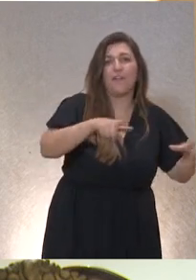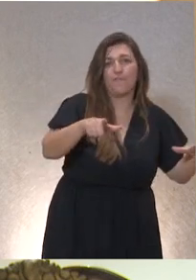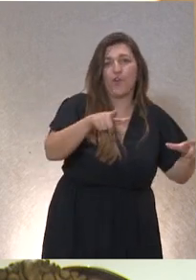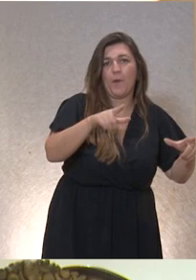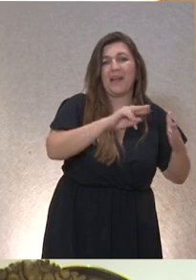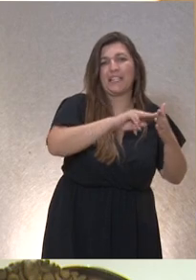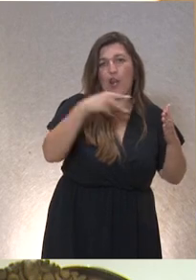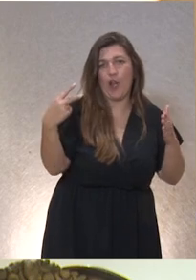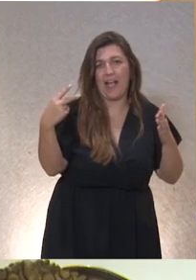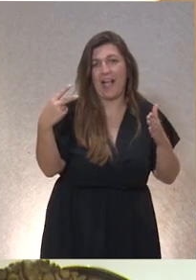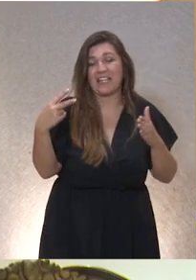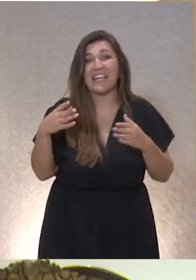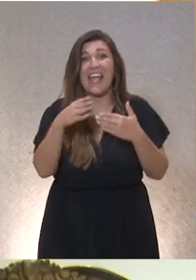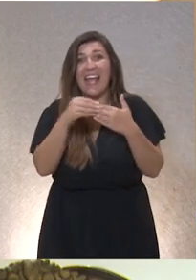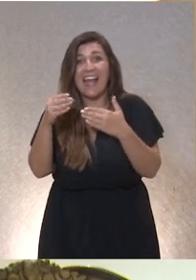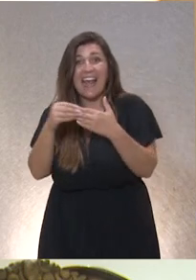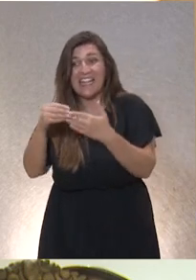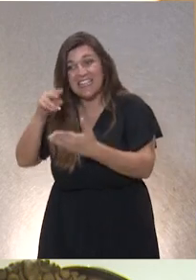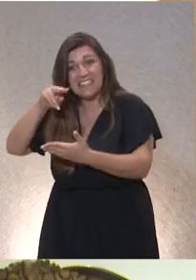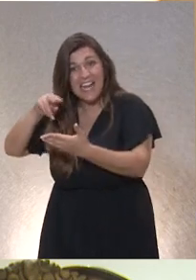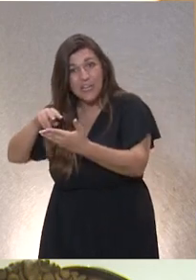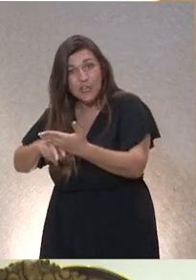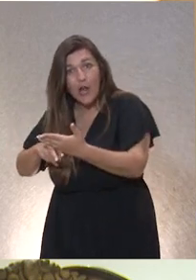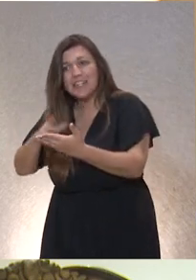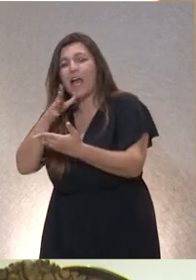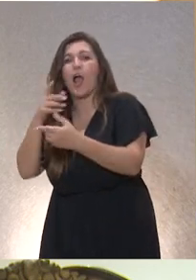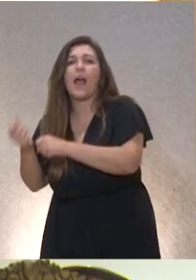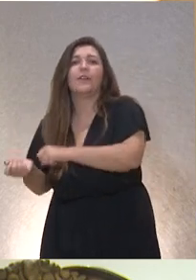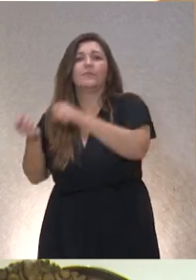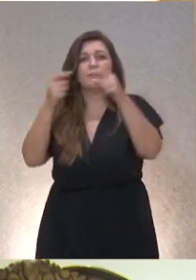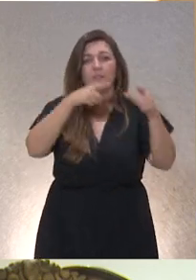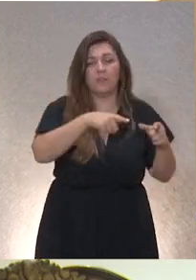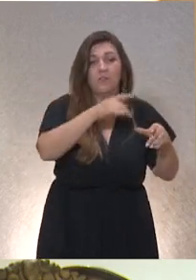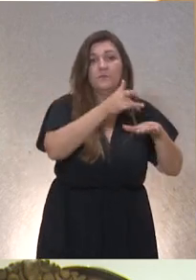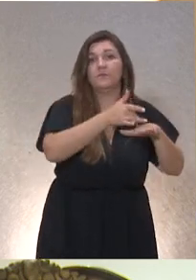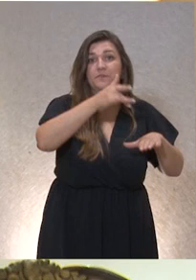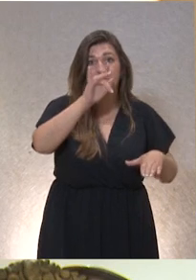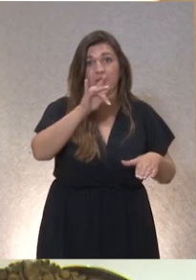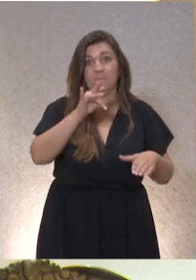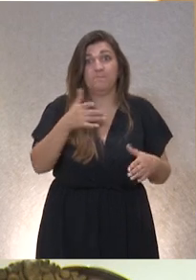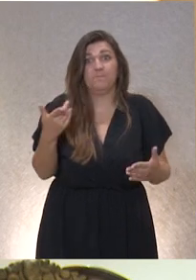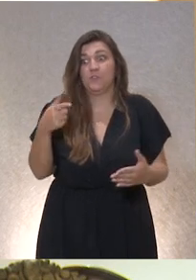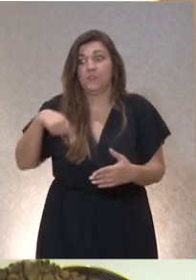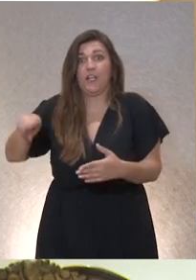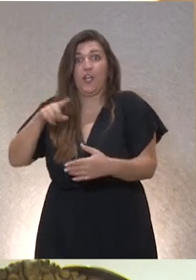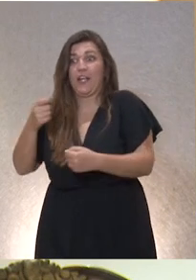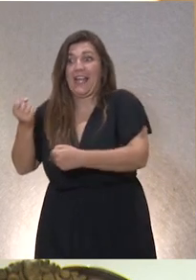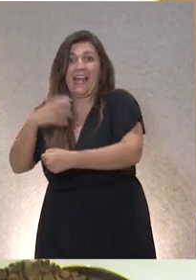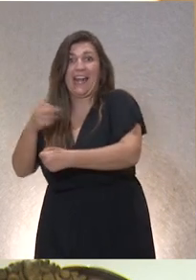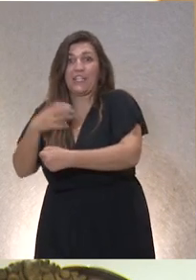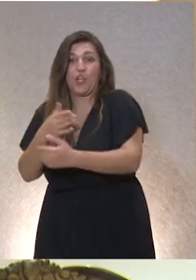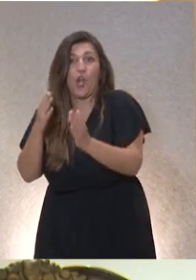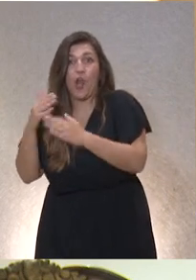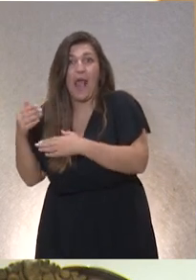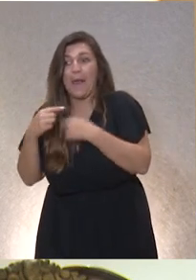y más de la mitad de los clientes lectores que pagaban han mudado a los otros soportes sin ingresos con pérdidas